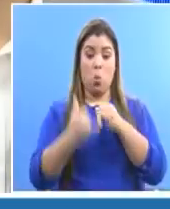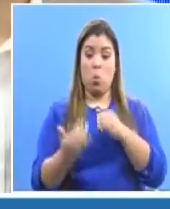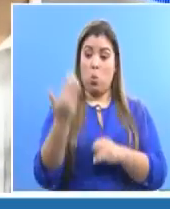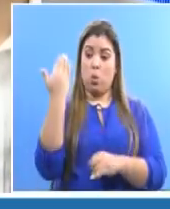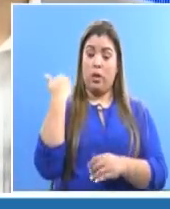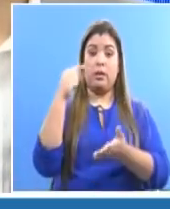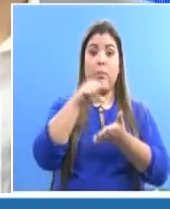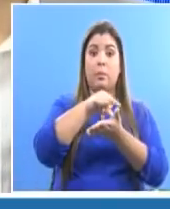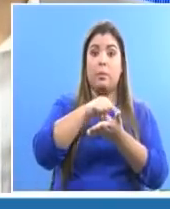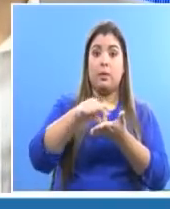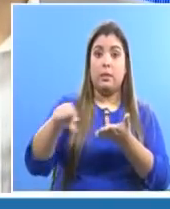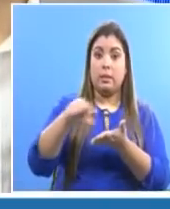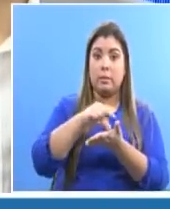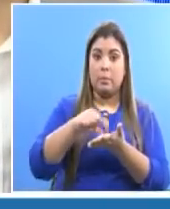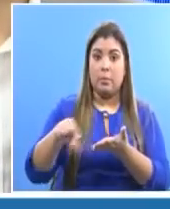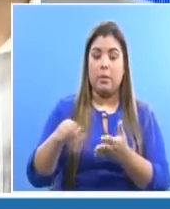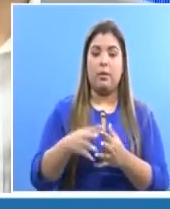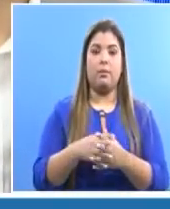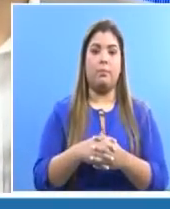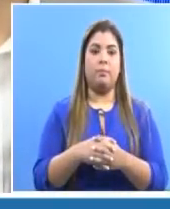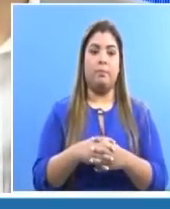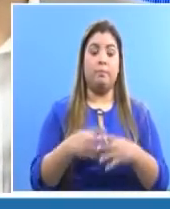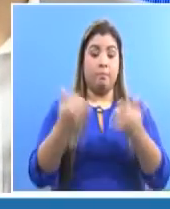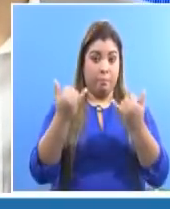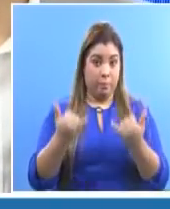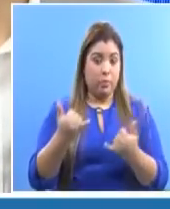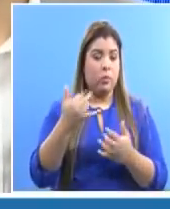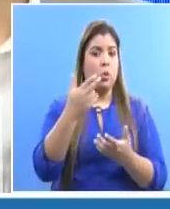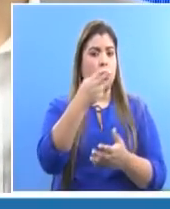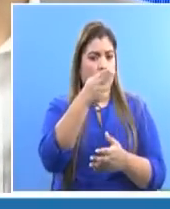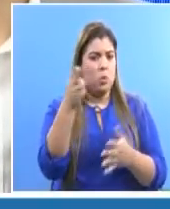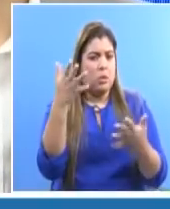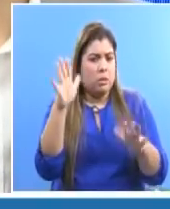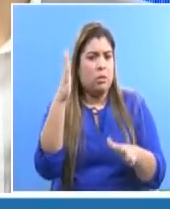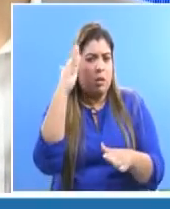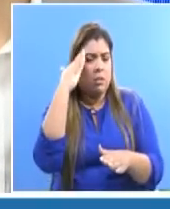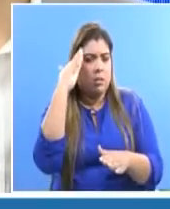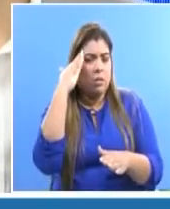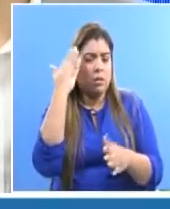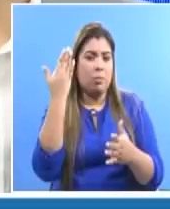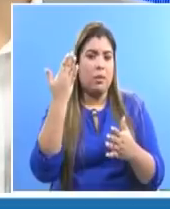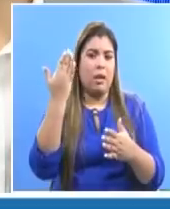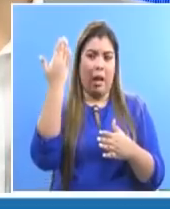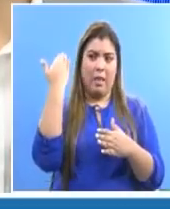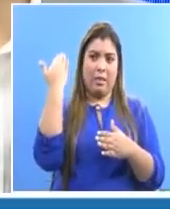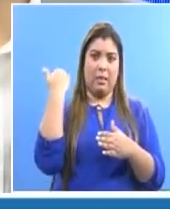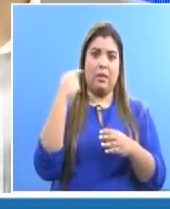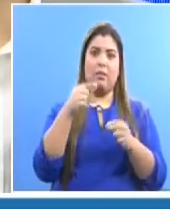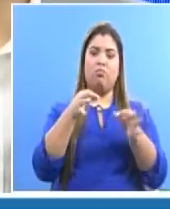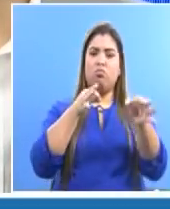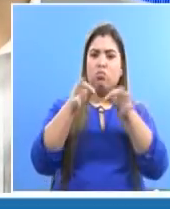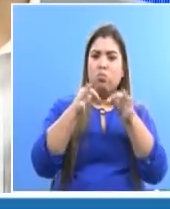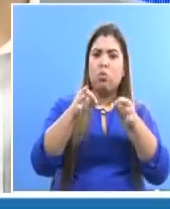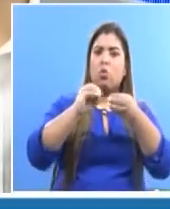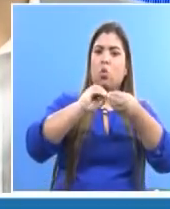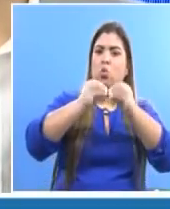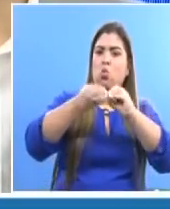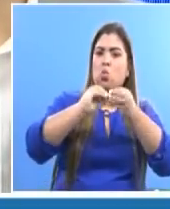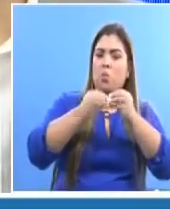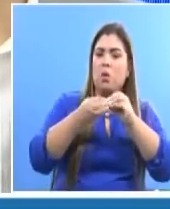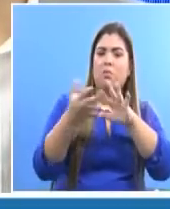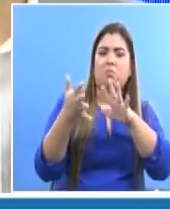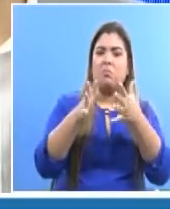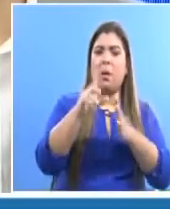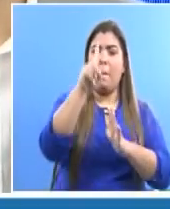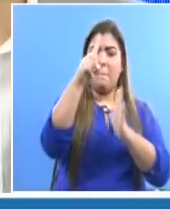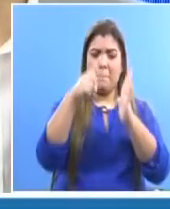semana. Como ustedes saben, veníamos previamente con un número promedio de pruebas realizadas alrededor